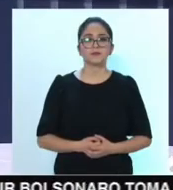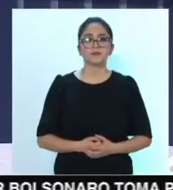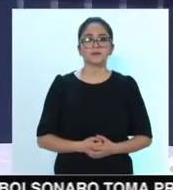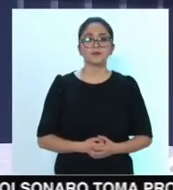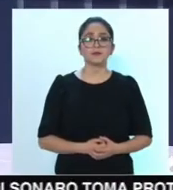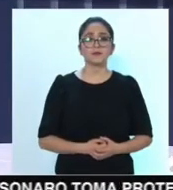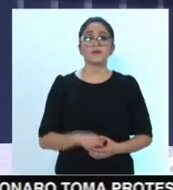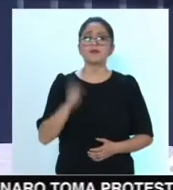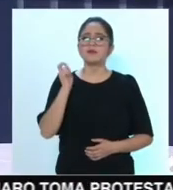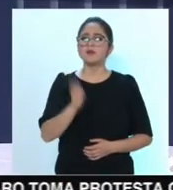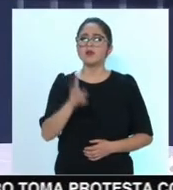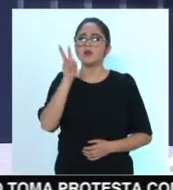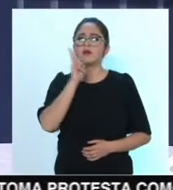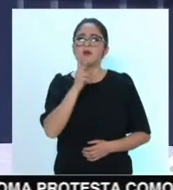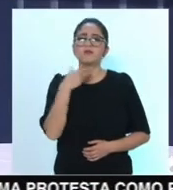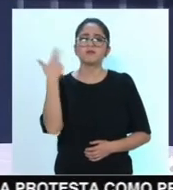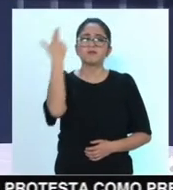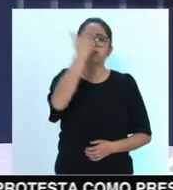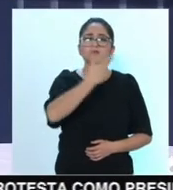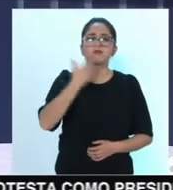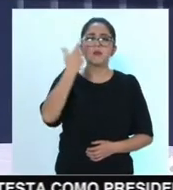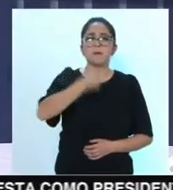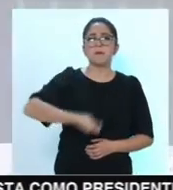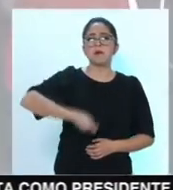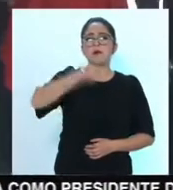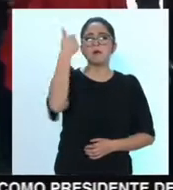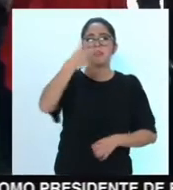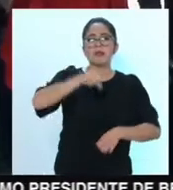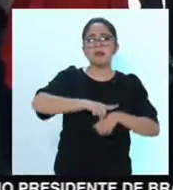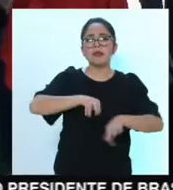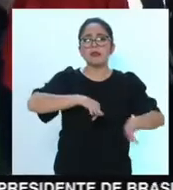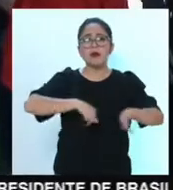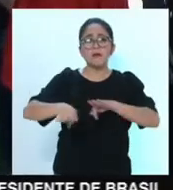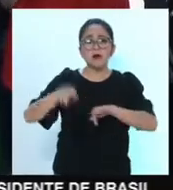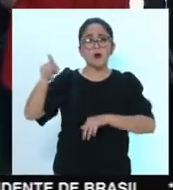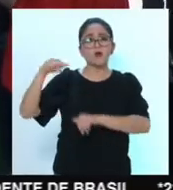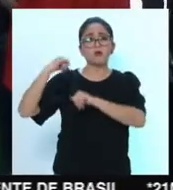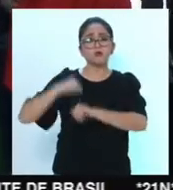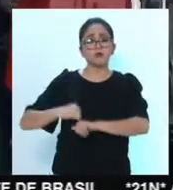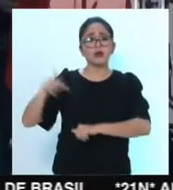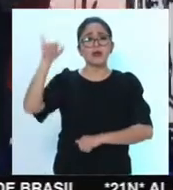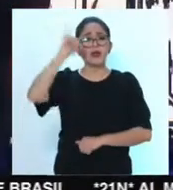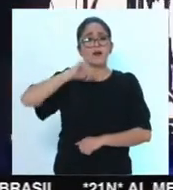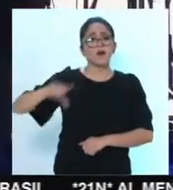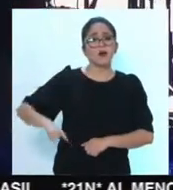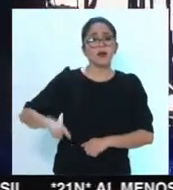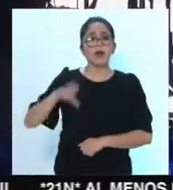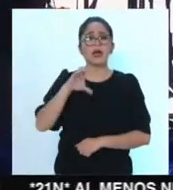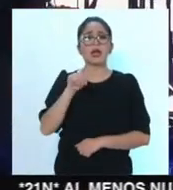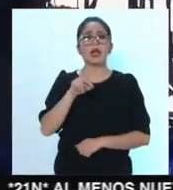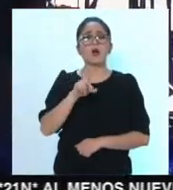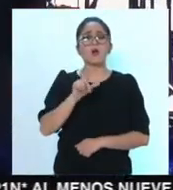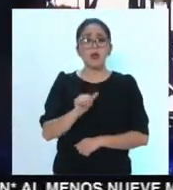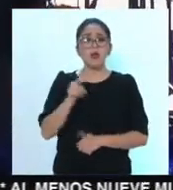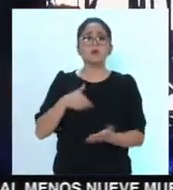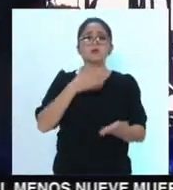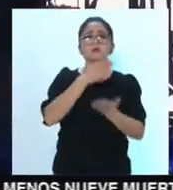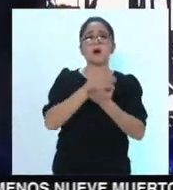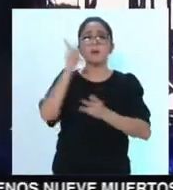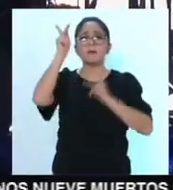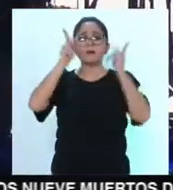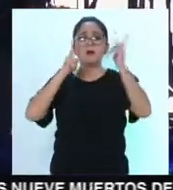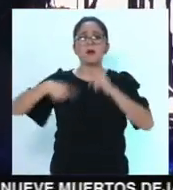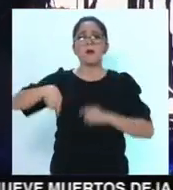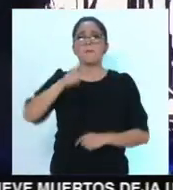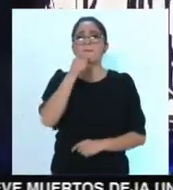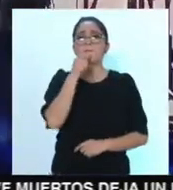Y mire, de acuerdo con un balance de los primeros días de trabajo de las autoridades locales, la jefa de gobierno, Claudia Sheinbaum, realizó visitas a los sectores policiales